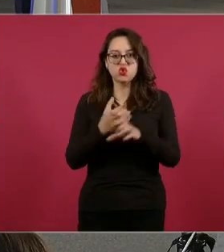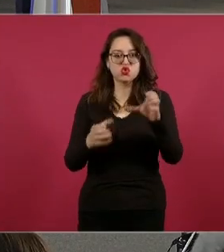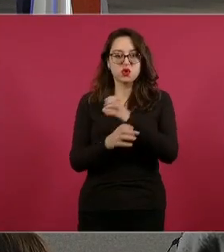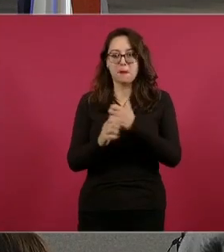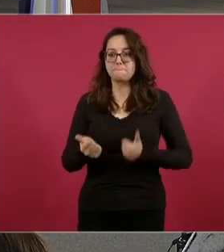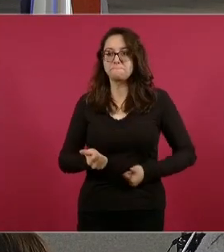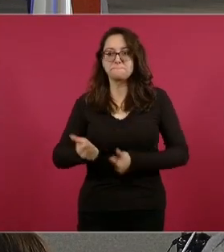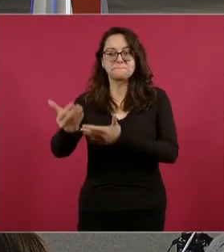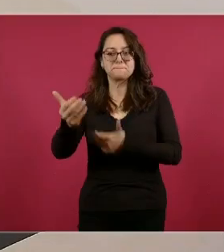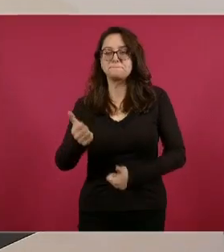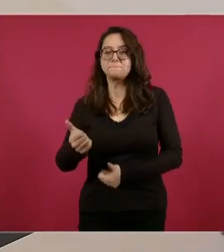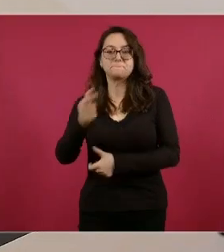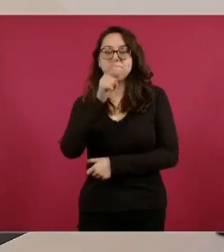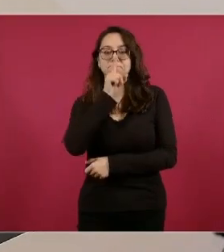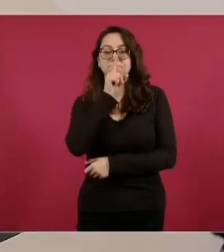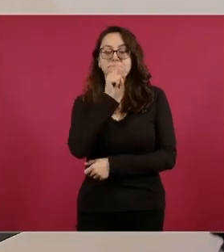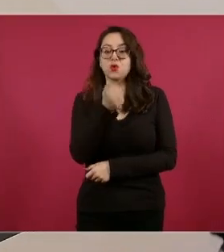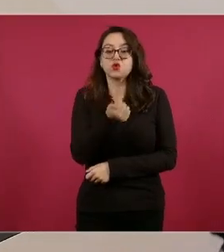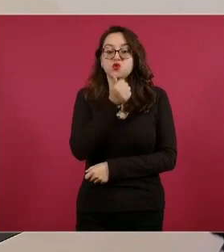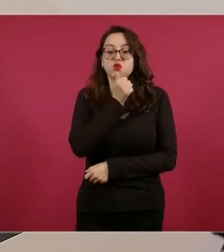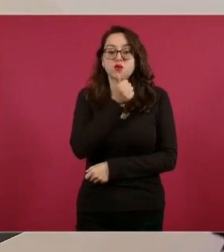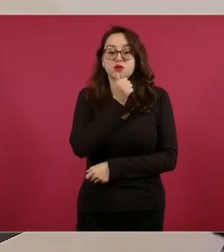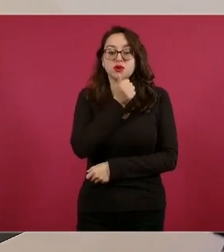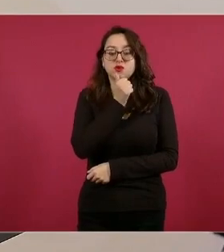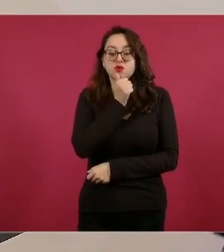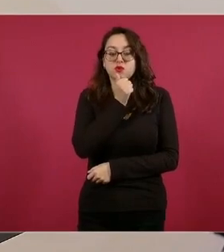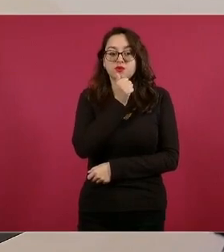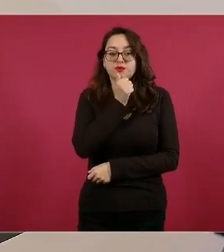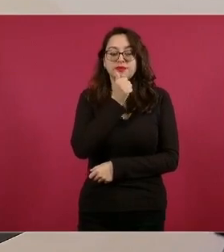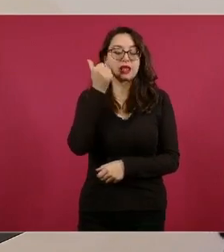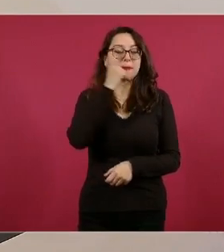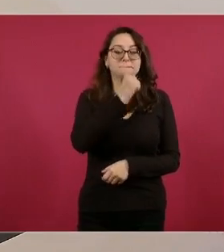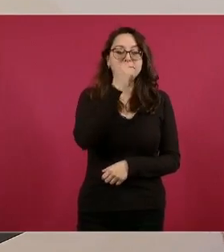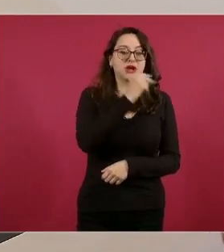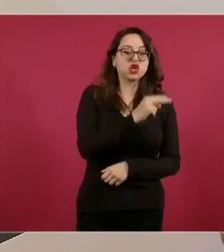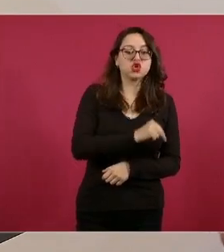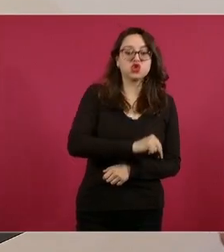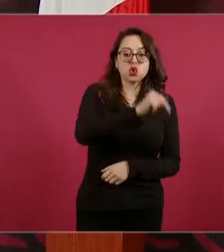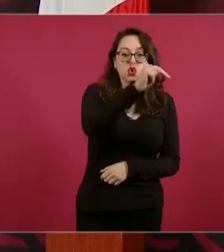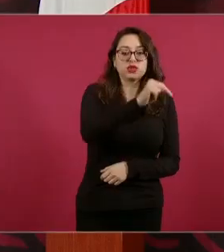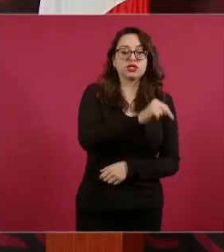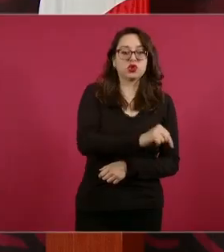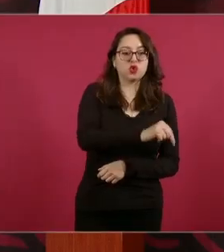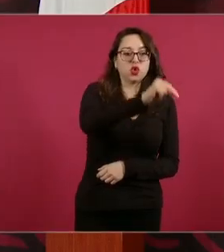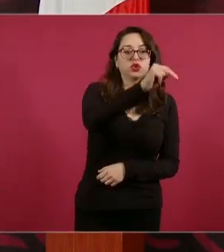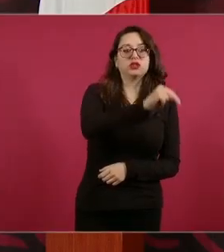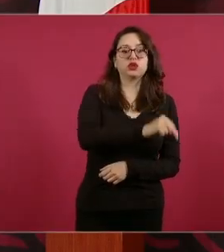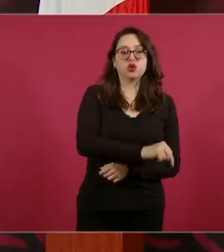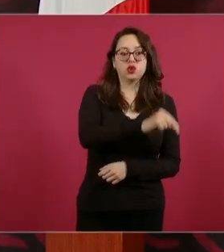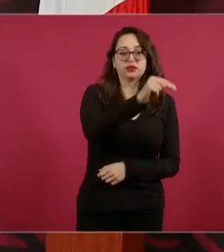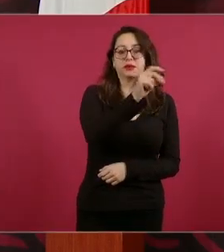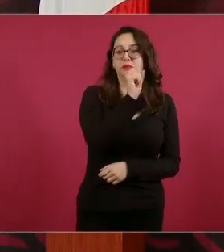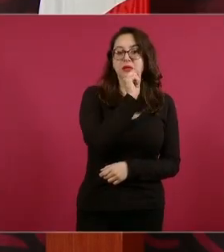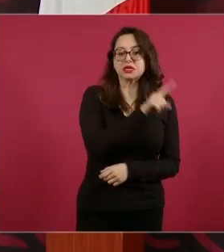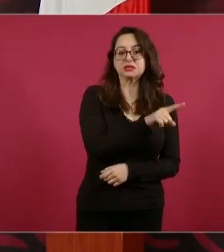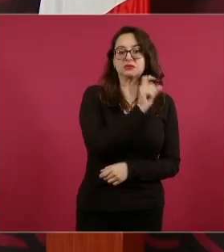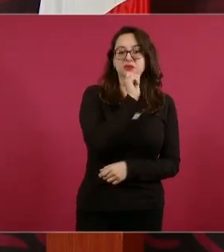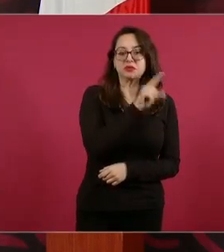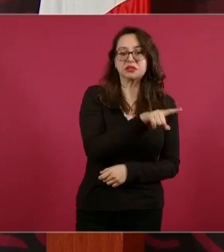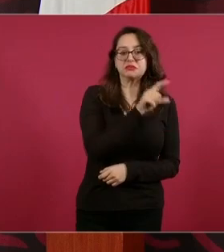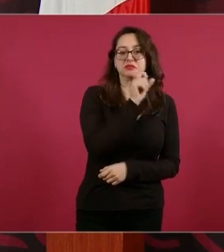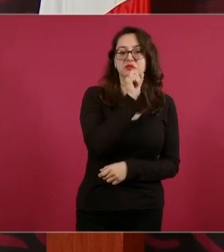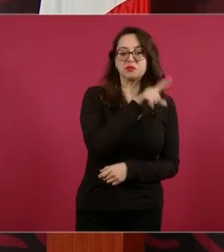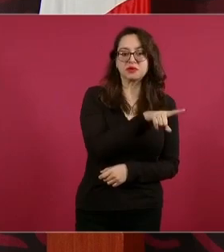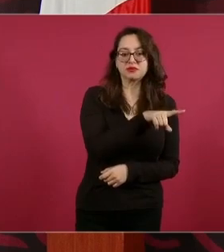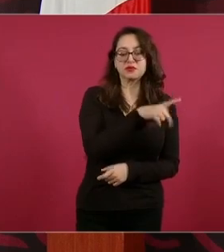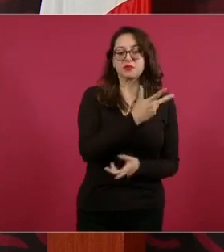se da fundamentalmente en el norte. Entonces, lo que queremos, bueno, el